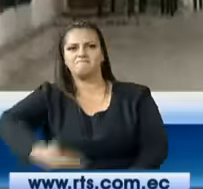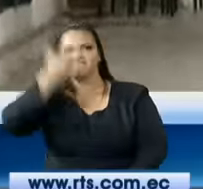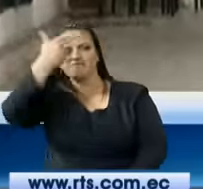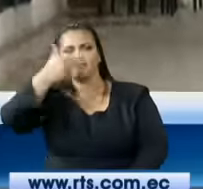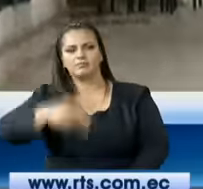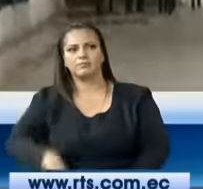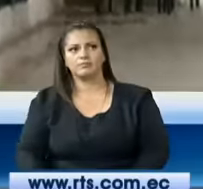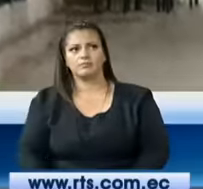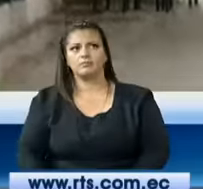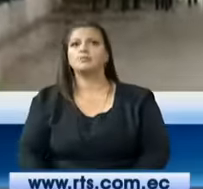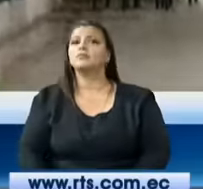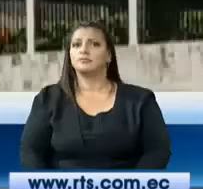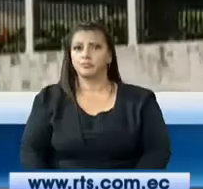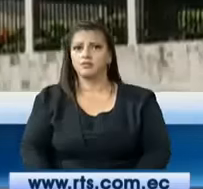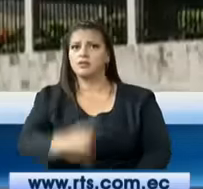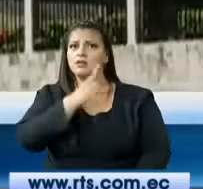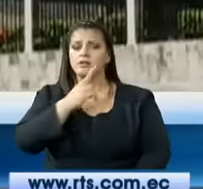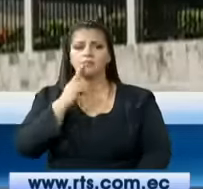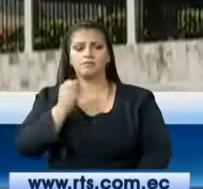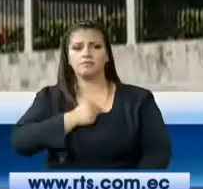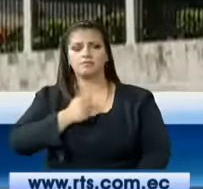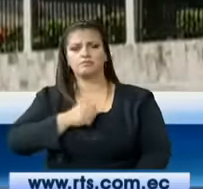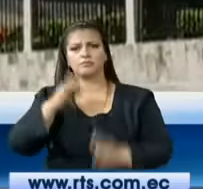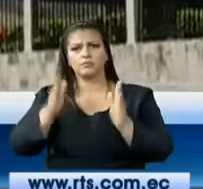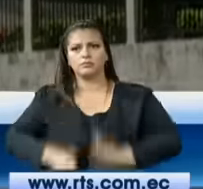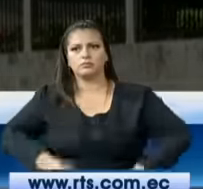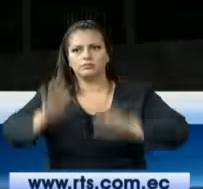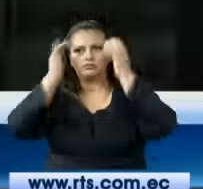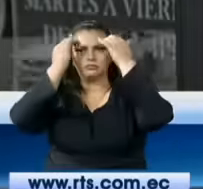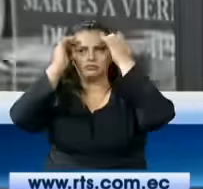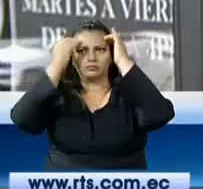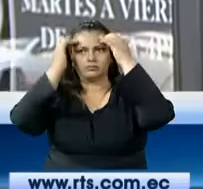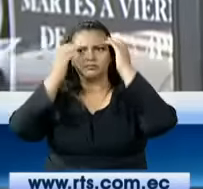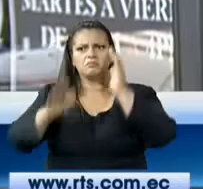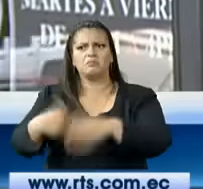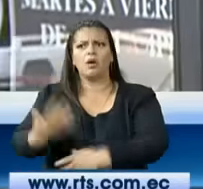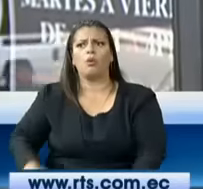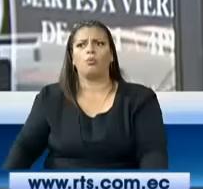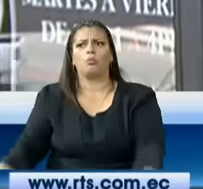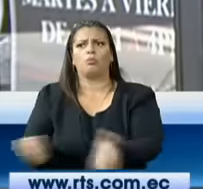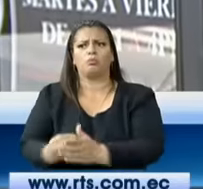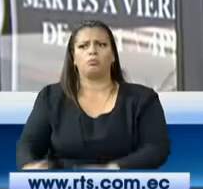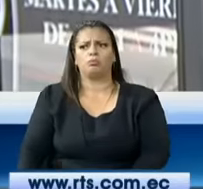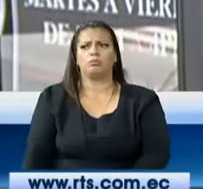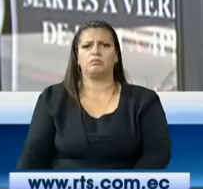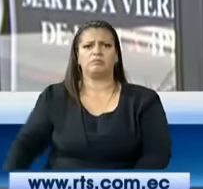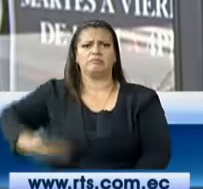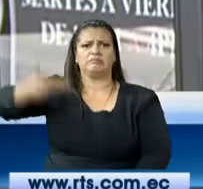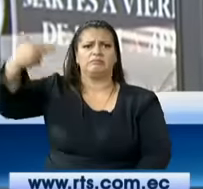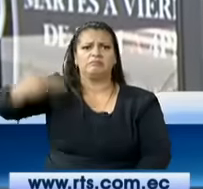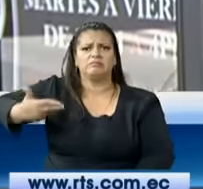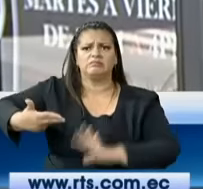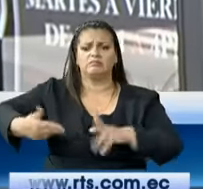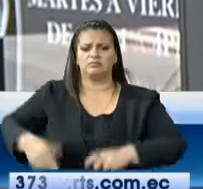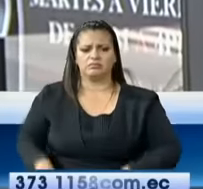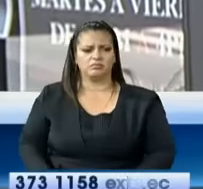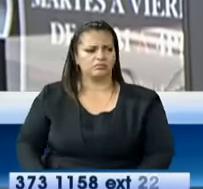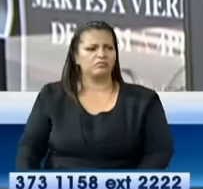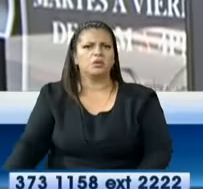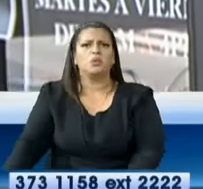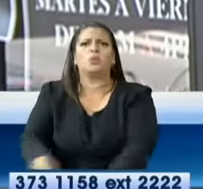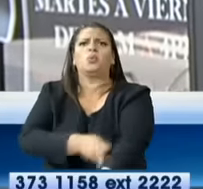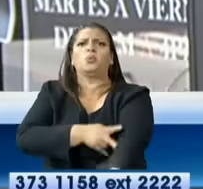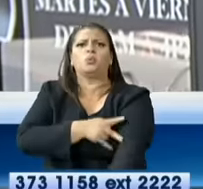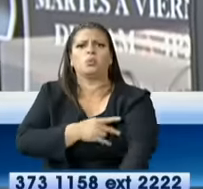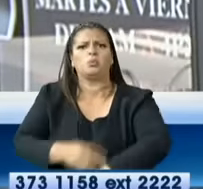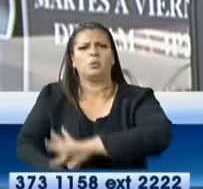temerosos que los delincuentes regresen por más. Porque aquí van a venir de nuevo y vayan a asaltar, pues